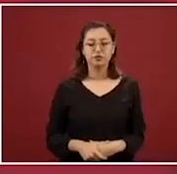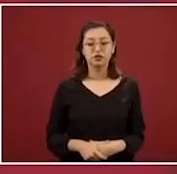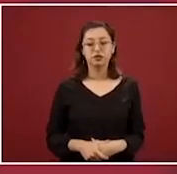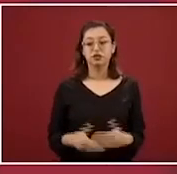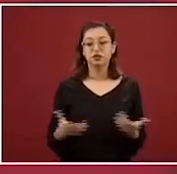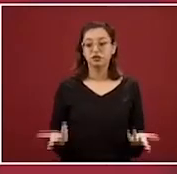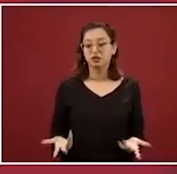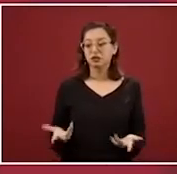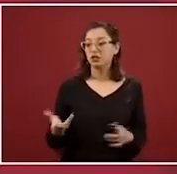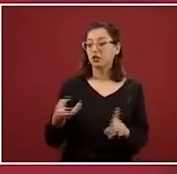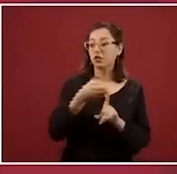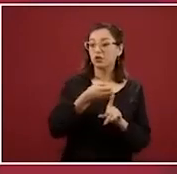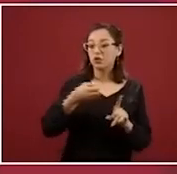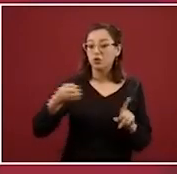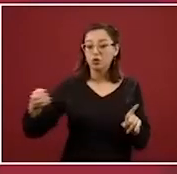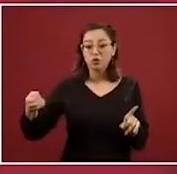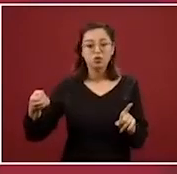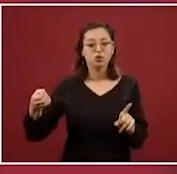de manera ordenada,